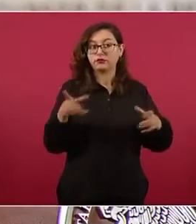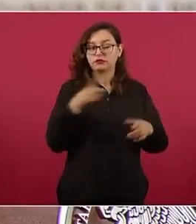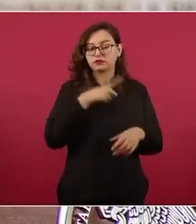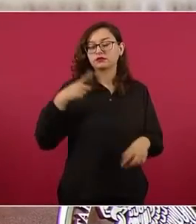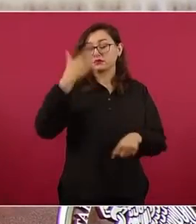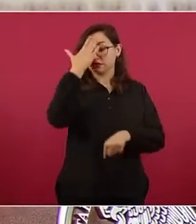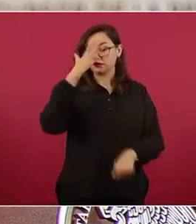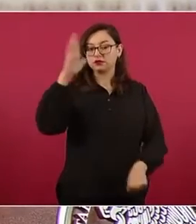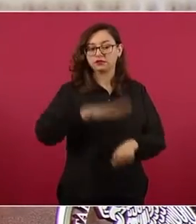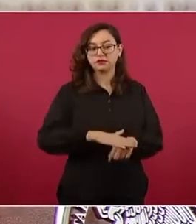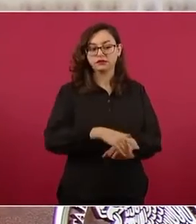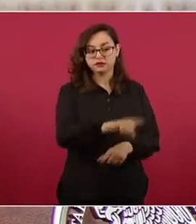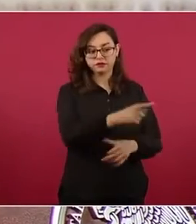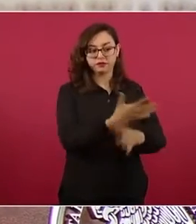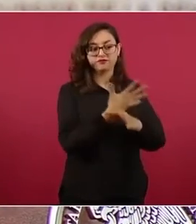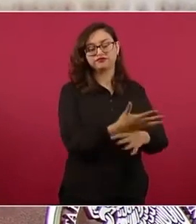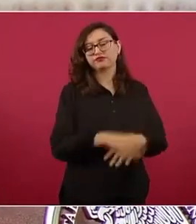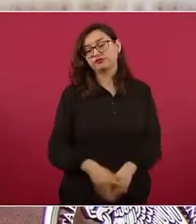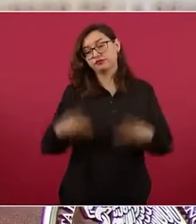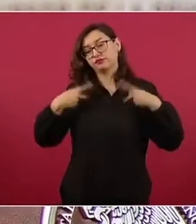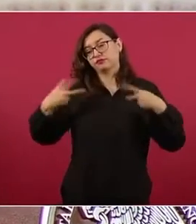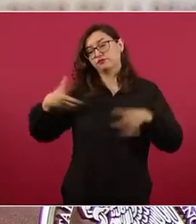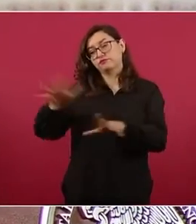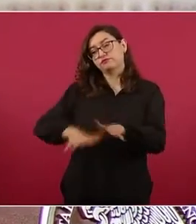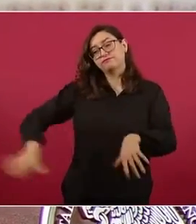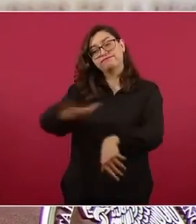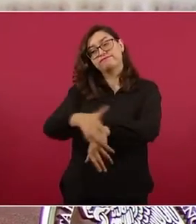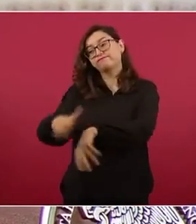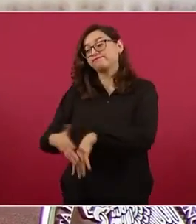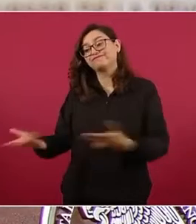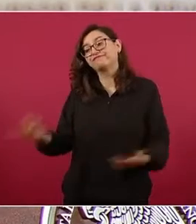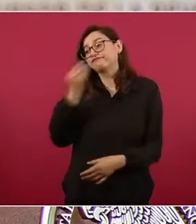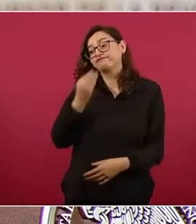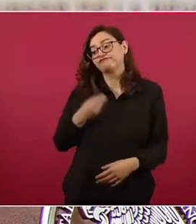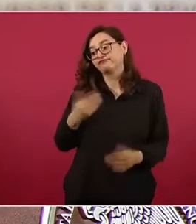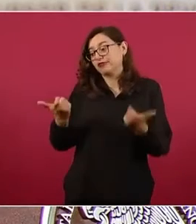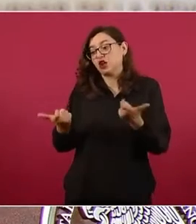apuntando, de que había que apretarse el cinturón.